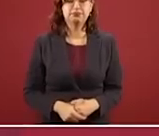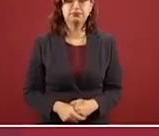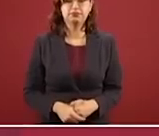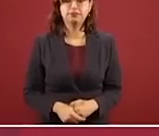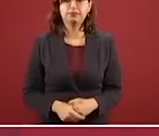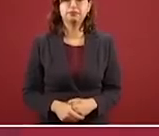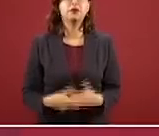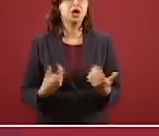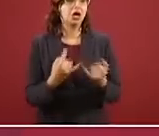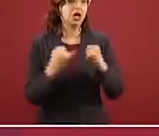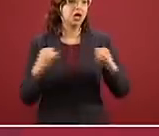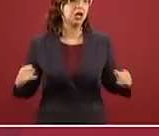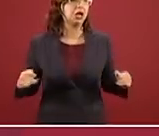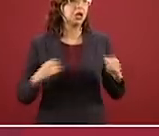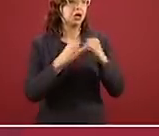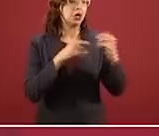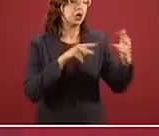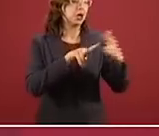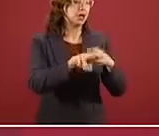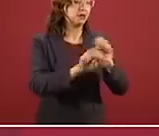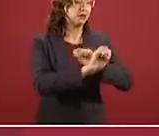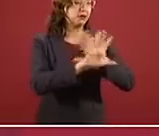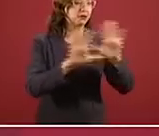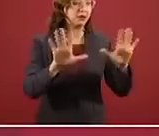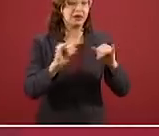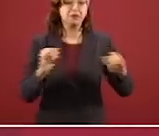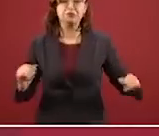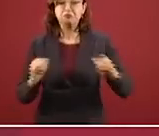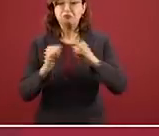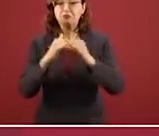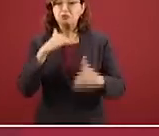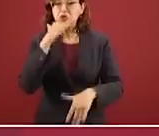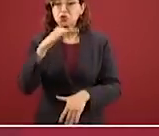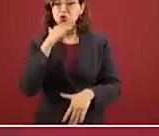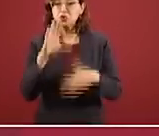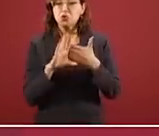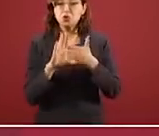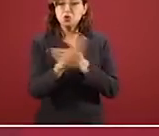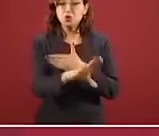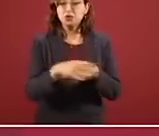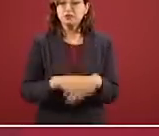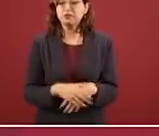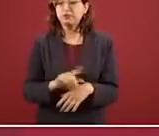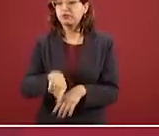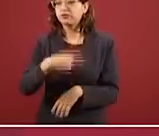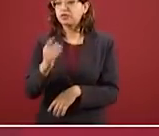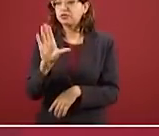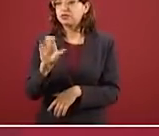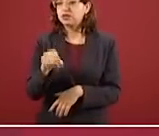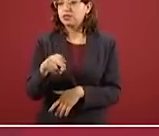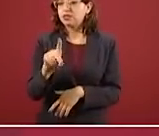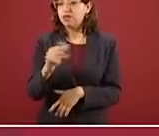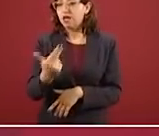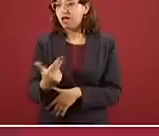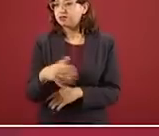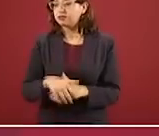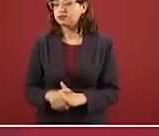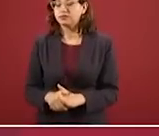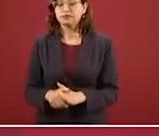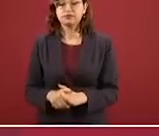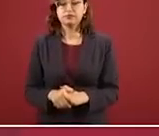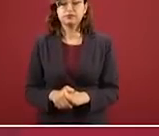el Instituto de la Transparencia, el Instituto Anticorrupción, la Comisión de Derechos Humanos,